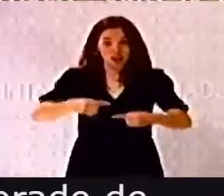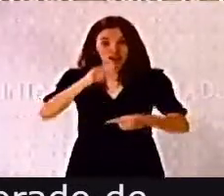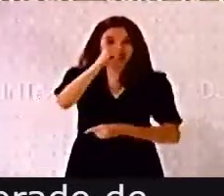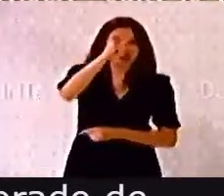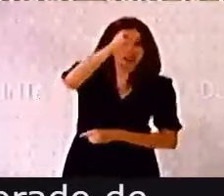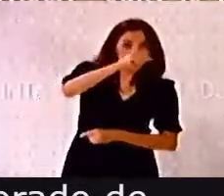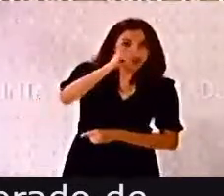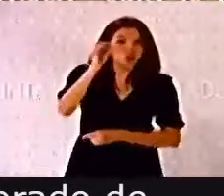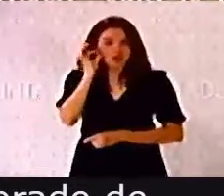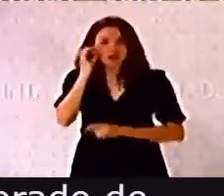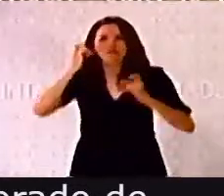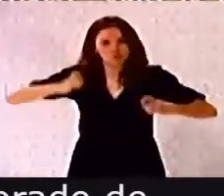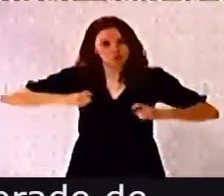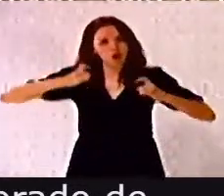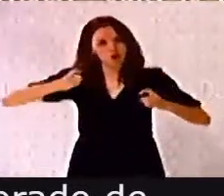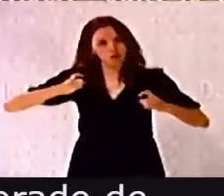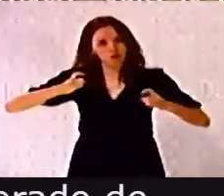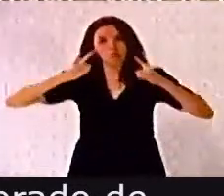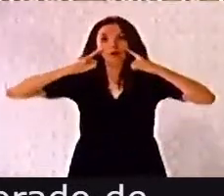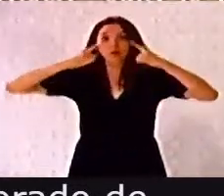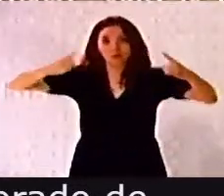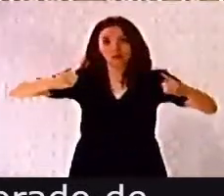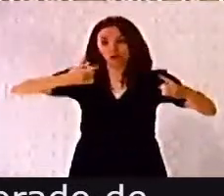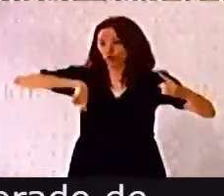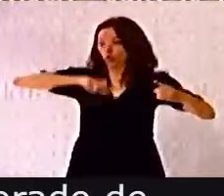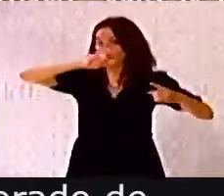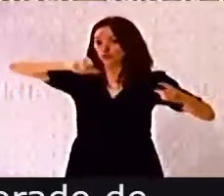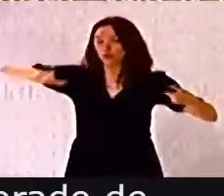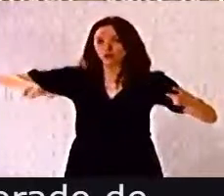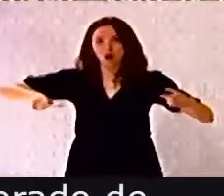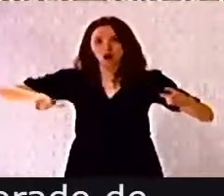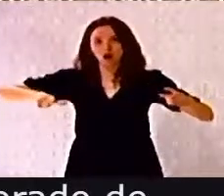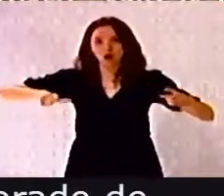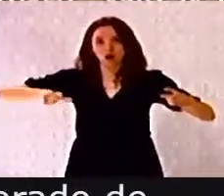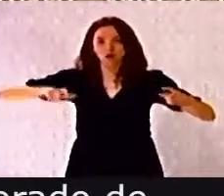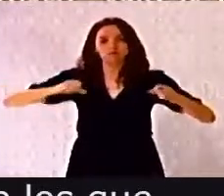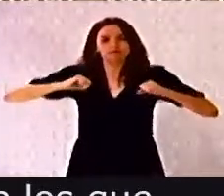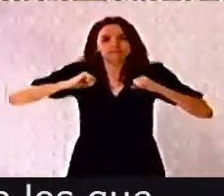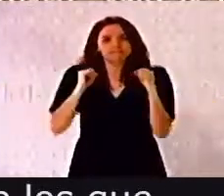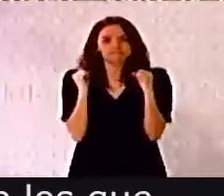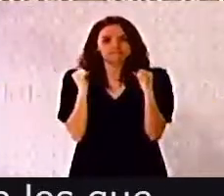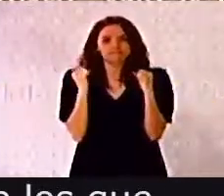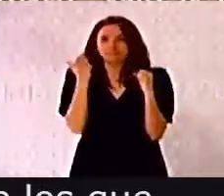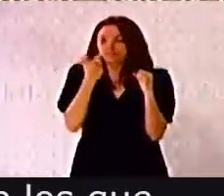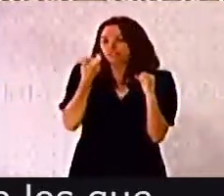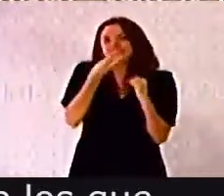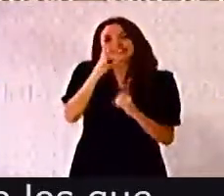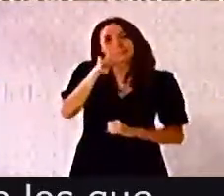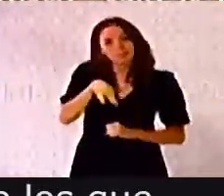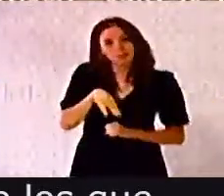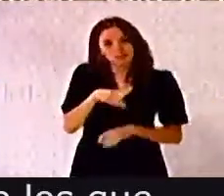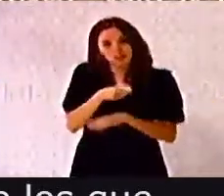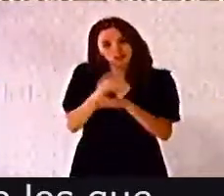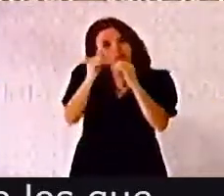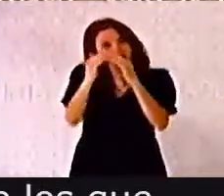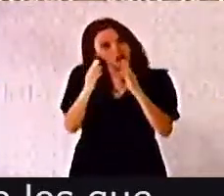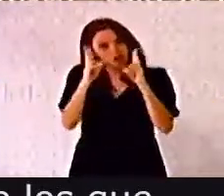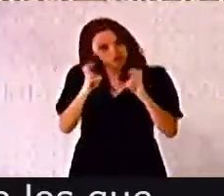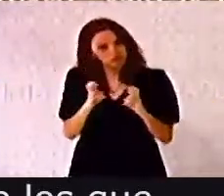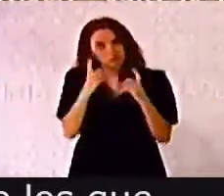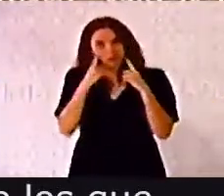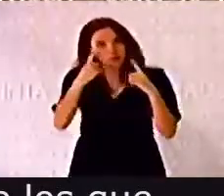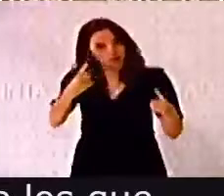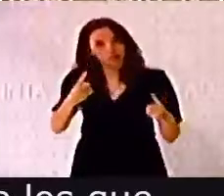primera generación de los que estamos vivos que han tenido que estar encerrados en sus casas durante 3 meses. Entonces, lo que queremos es, oye, pongamos en